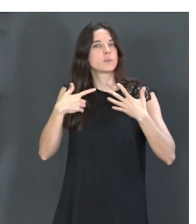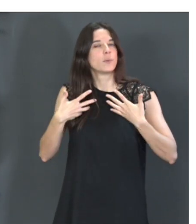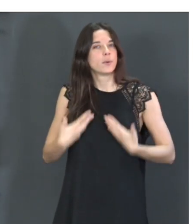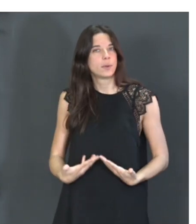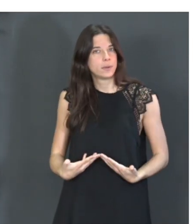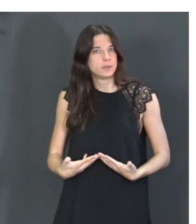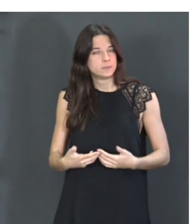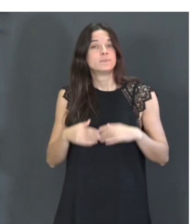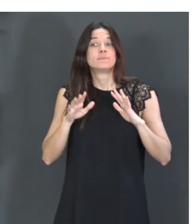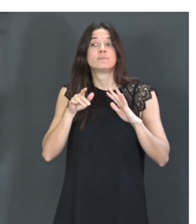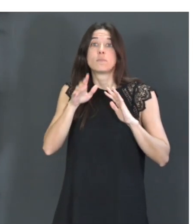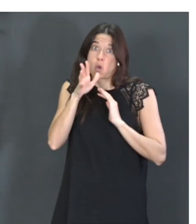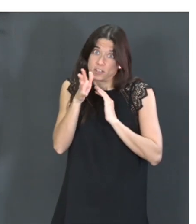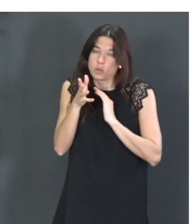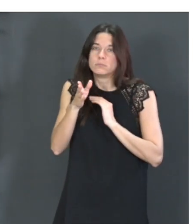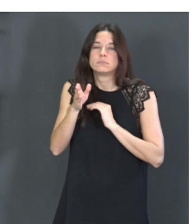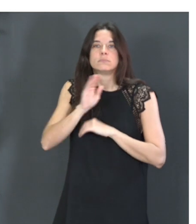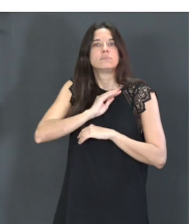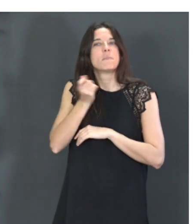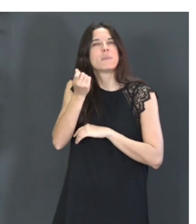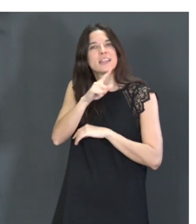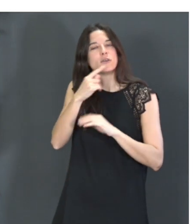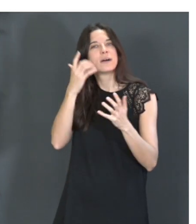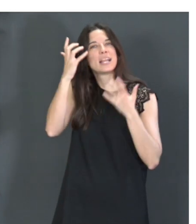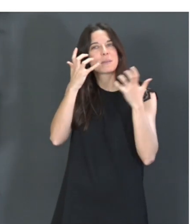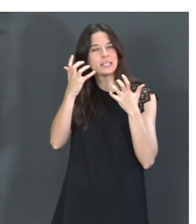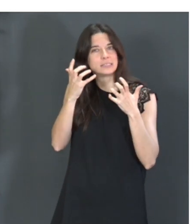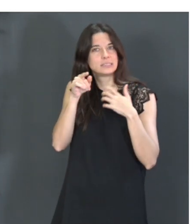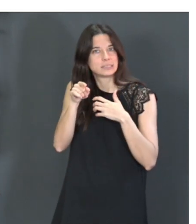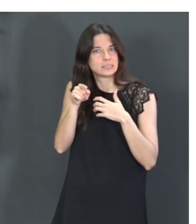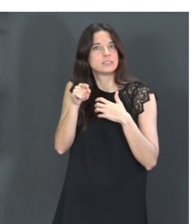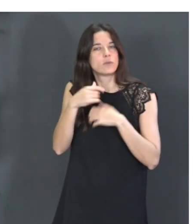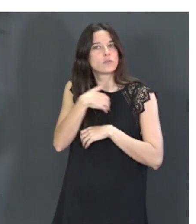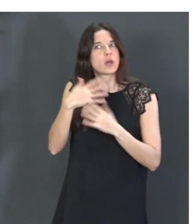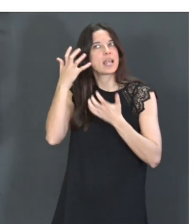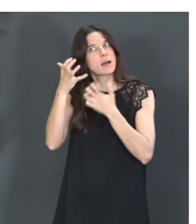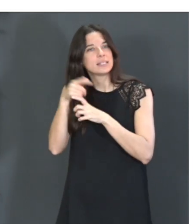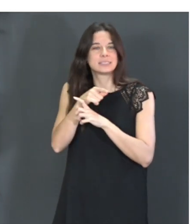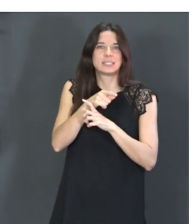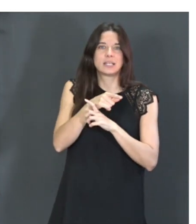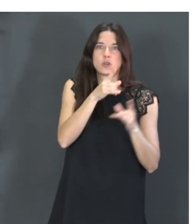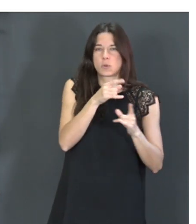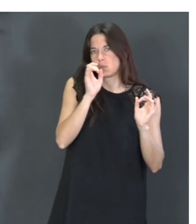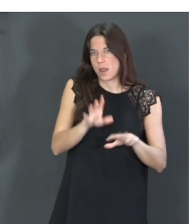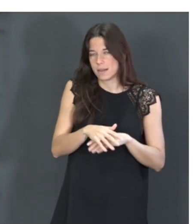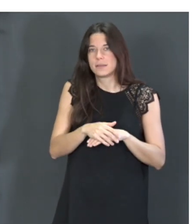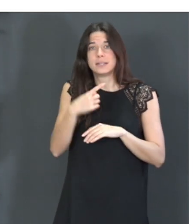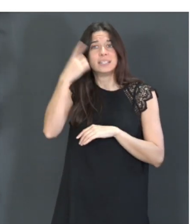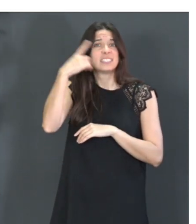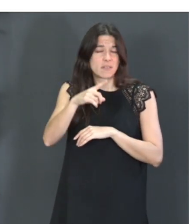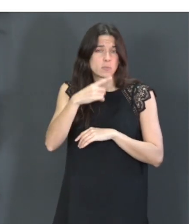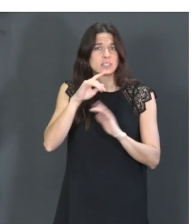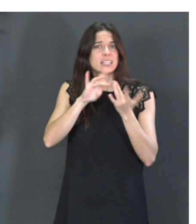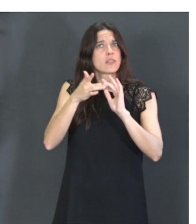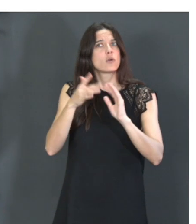este sentido es muy similar al uso de los animales en terapia. Sabemos que la interacción con animal real por ejemplo,